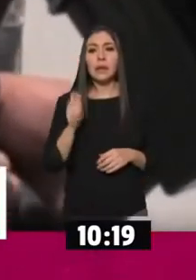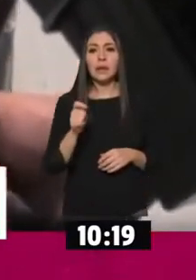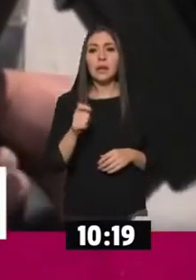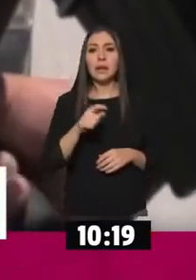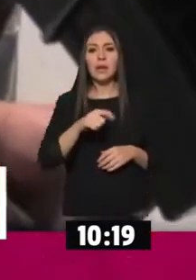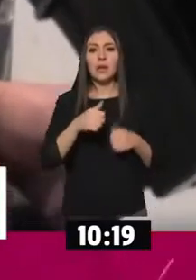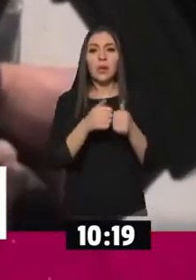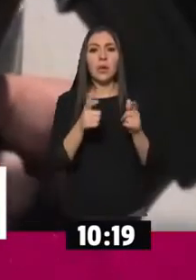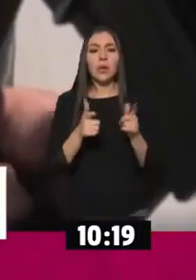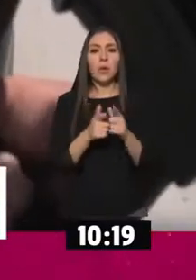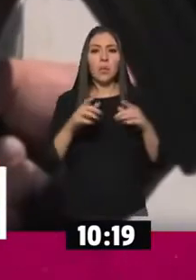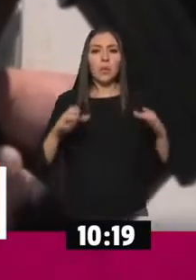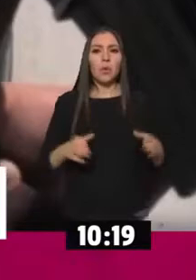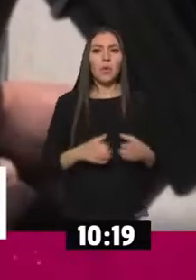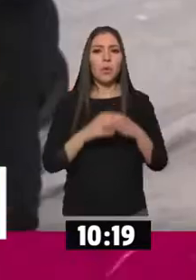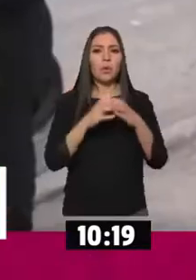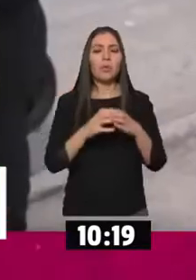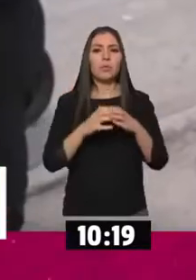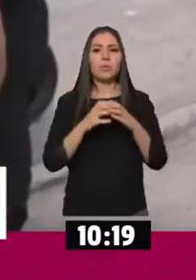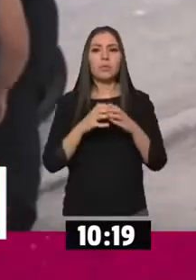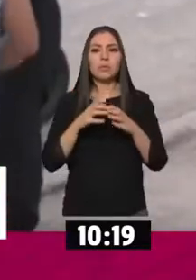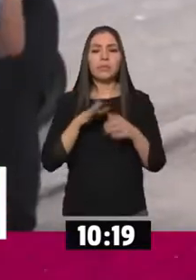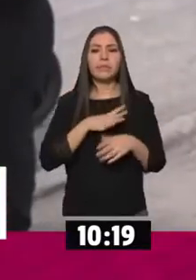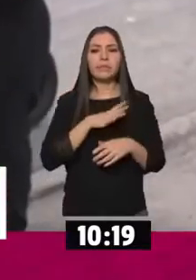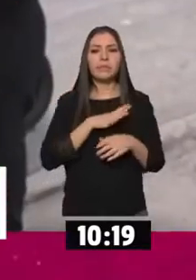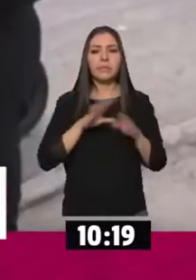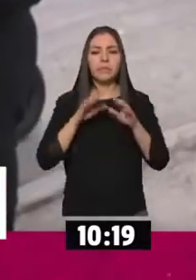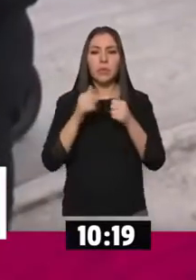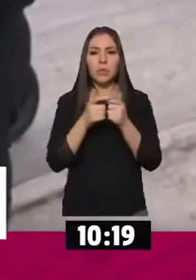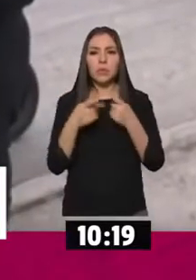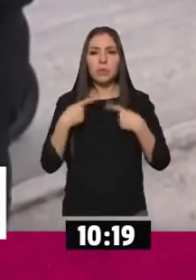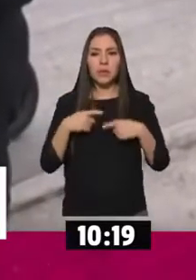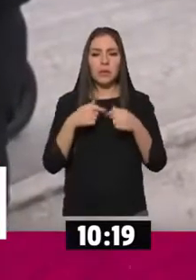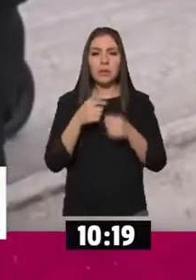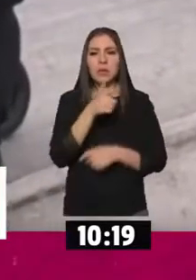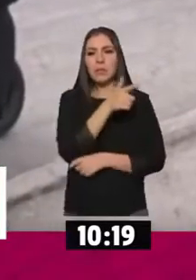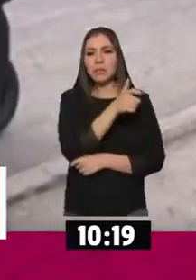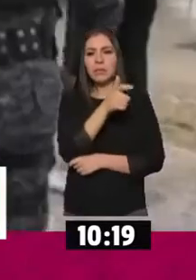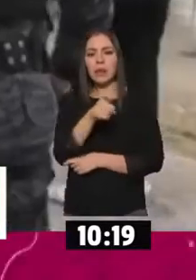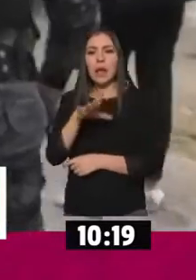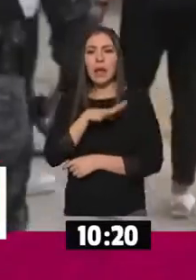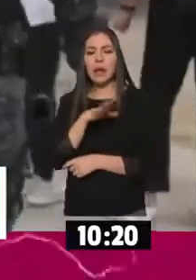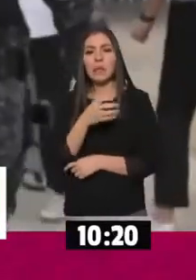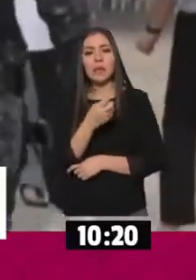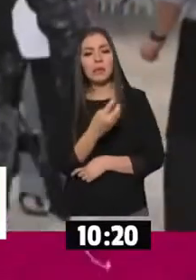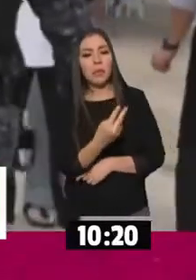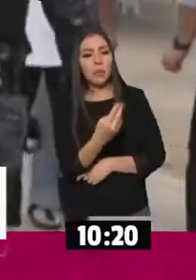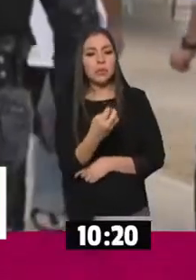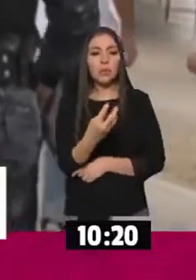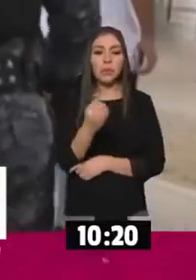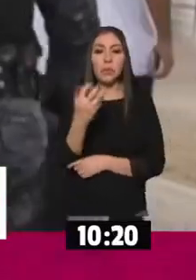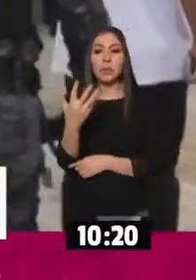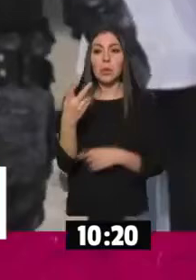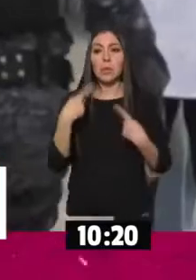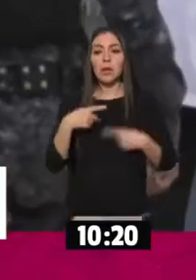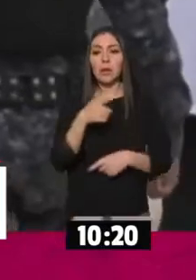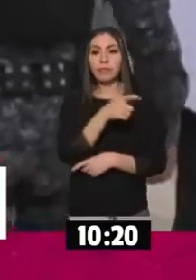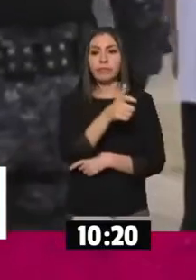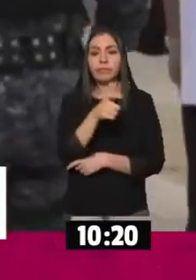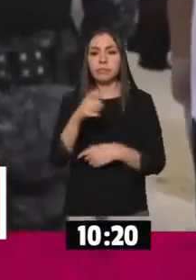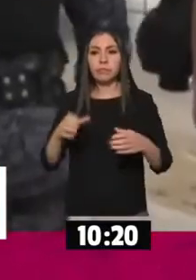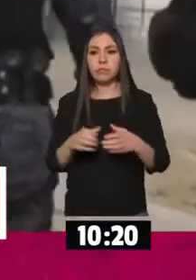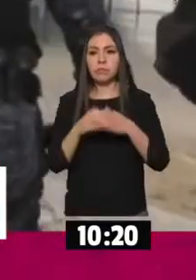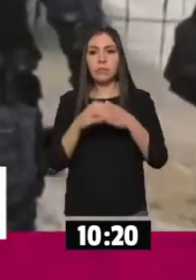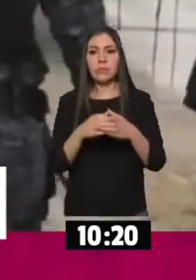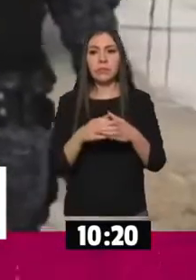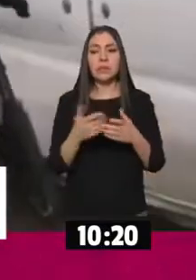armados. A veces están integrados por 2, por 3 o hasta 5 civiles armados, Y es importante porque muchas